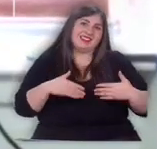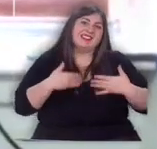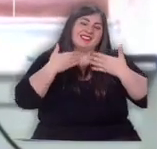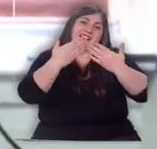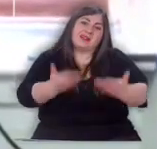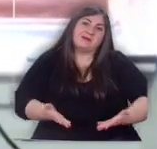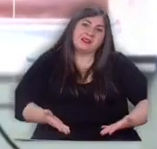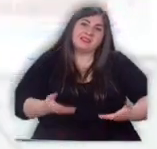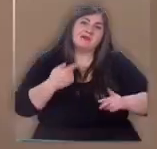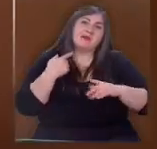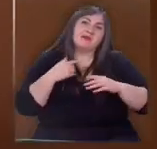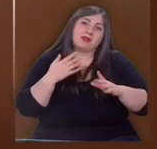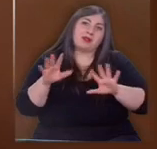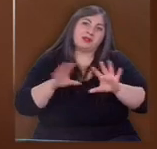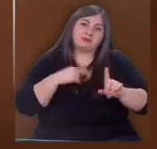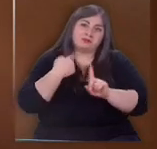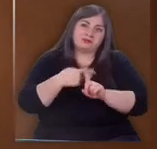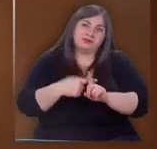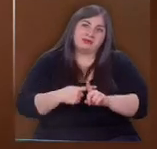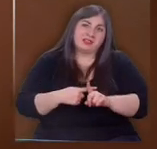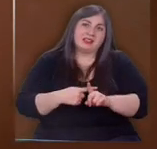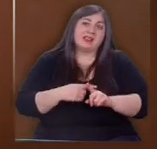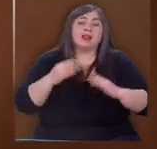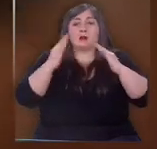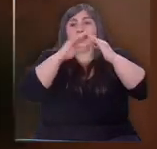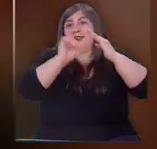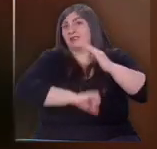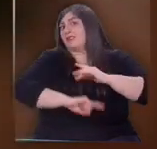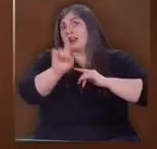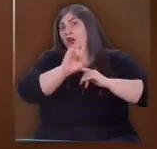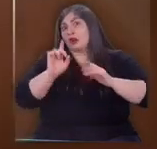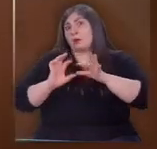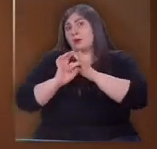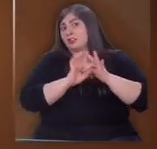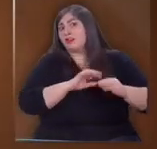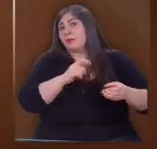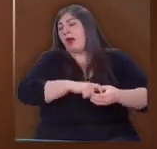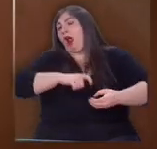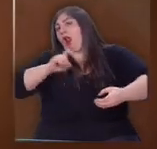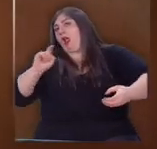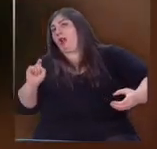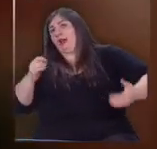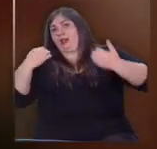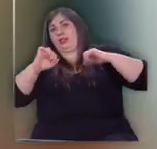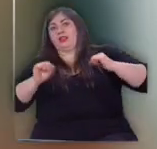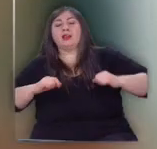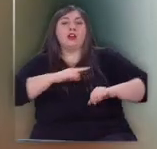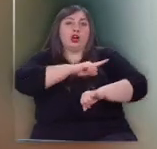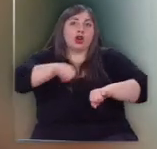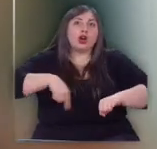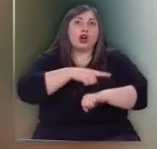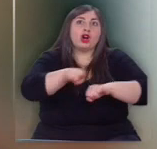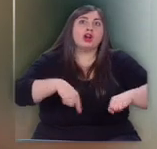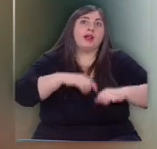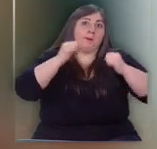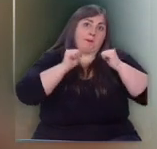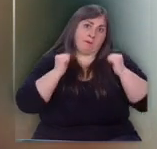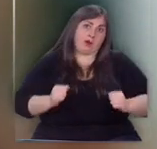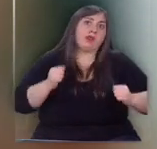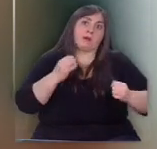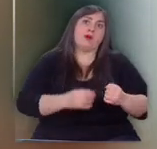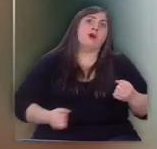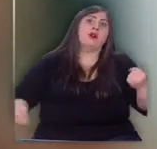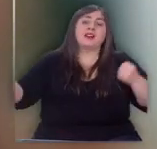traspasamos los beneficios. La cuarentena no es razón para alejarse del deporte, todo lo contrario. Tantas horas de ocio, bien podemos reemplazarlas